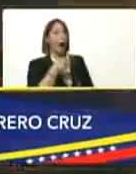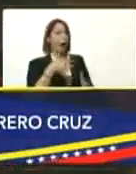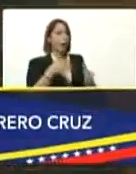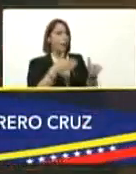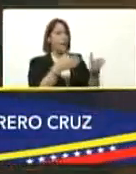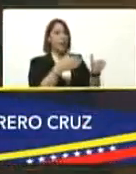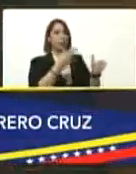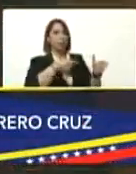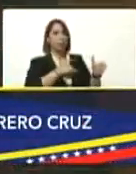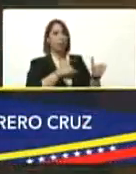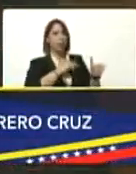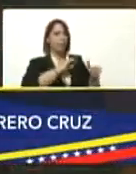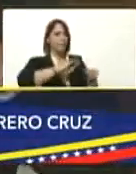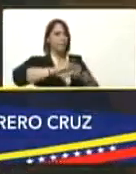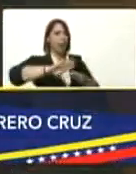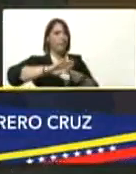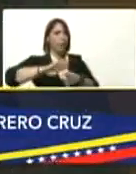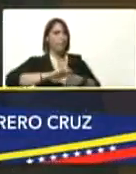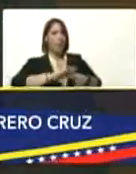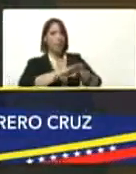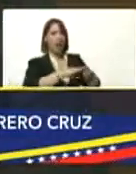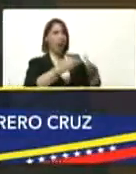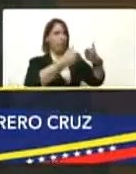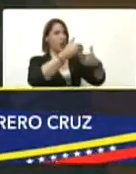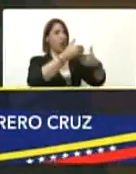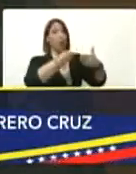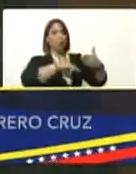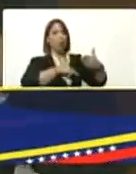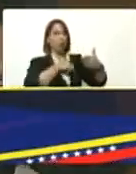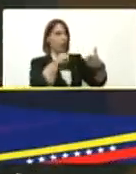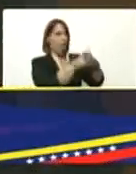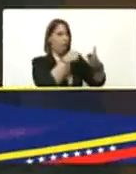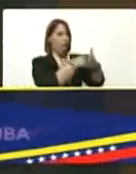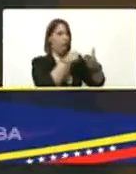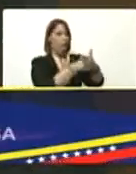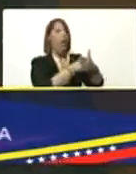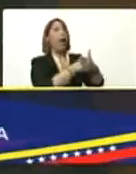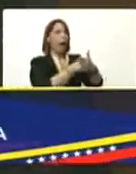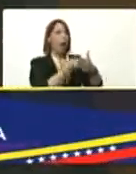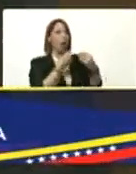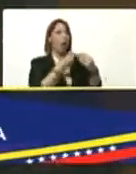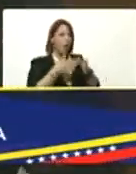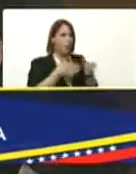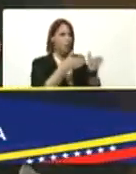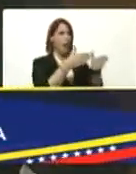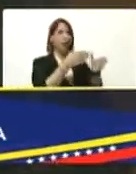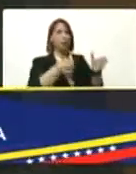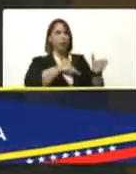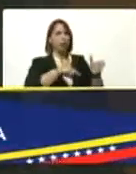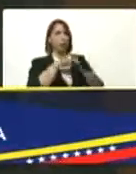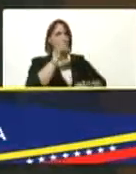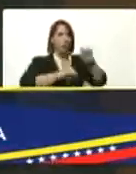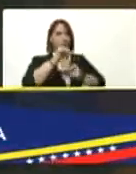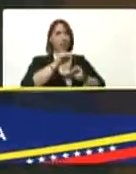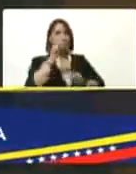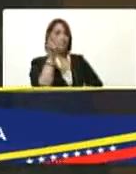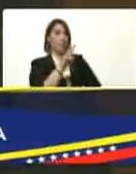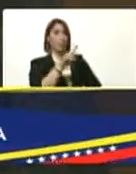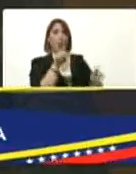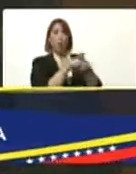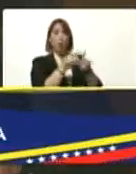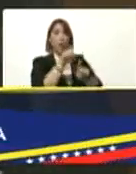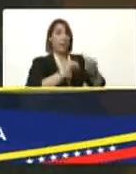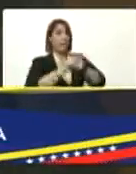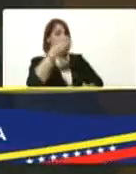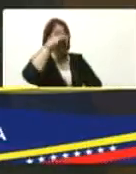obstáculos, seguro de la victoria. ¿Y por qué vamos a defender a Venezuela? Porque defender a Venezuela es defender a Cuba y es